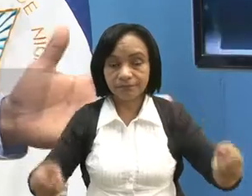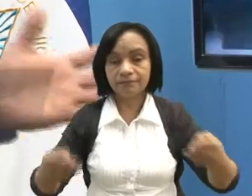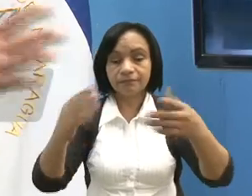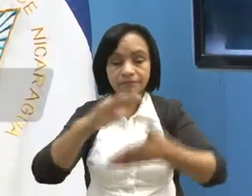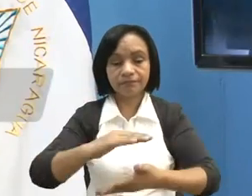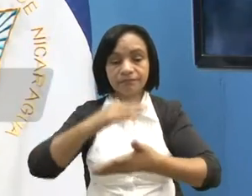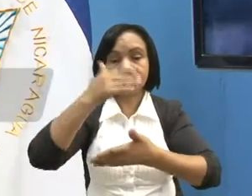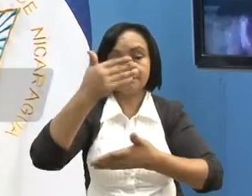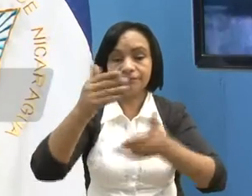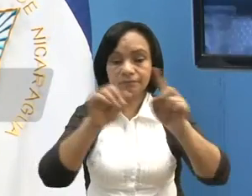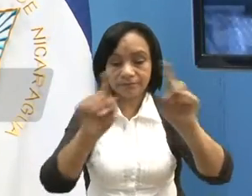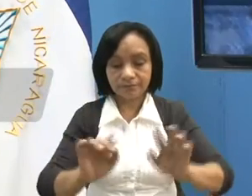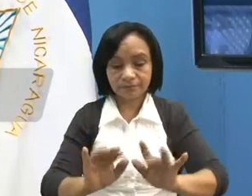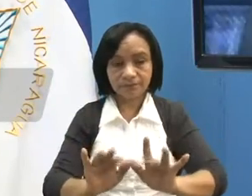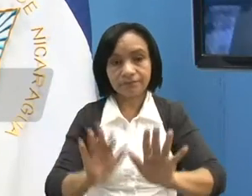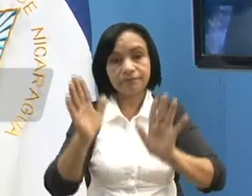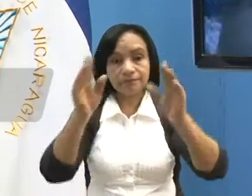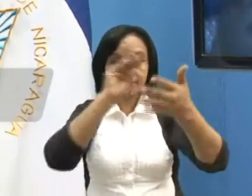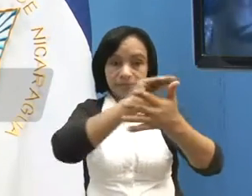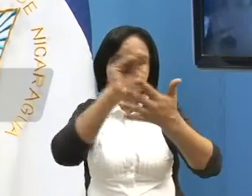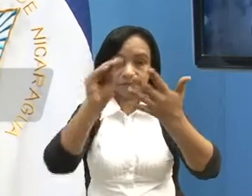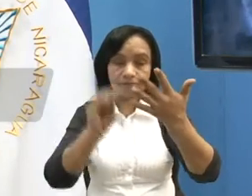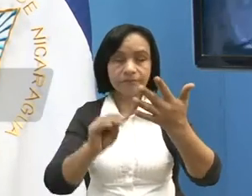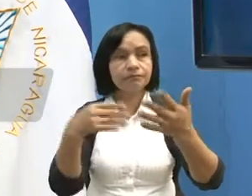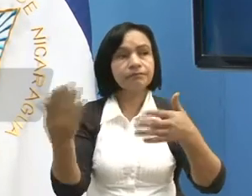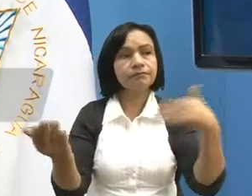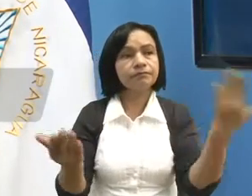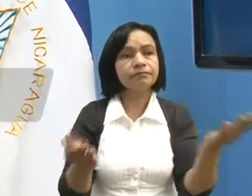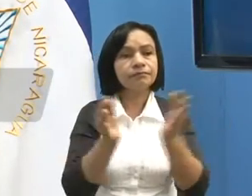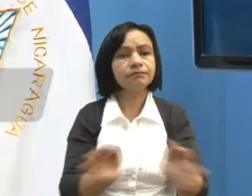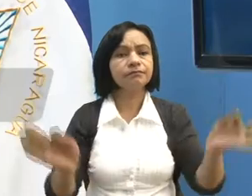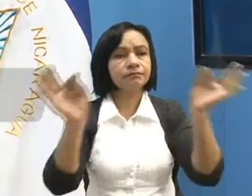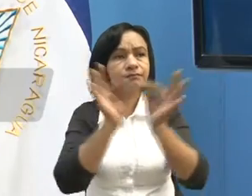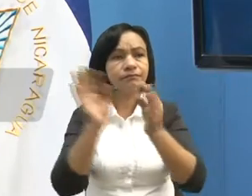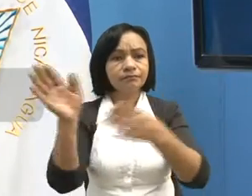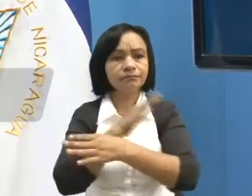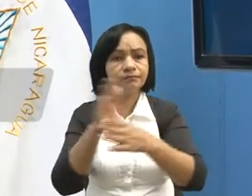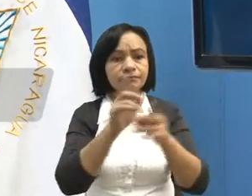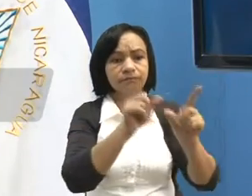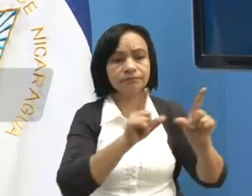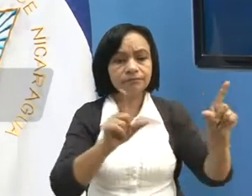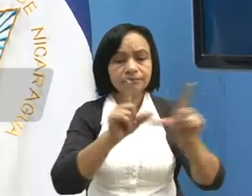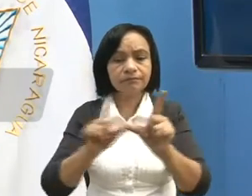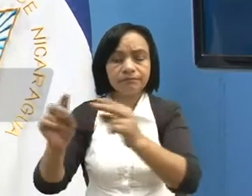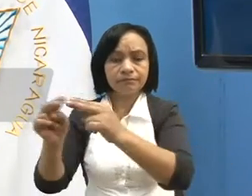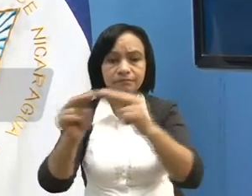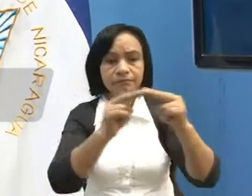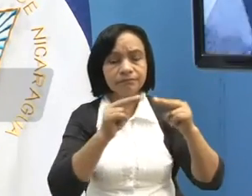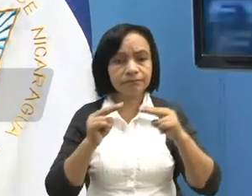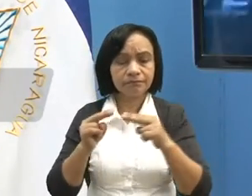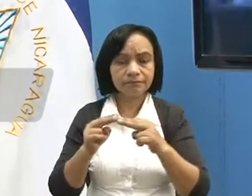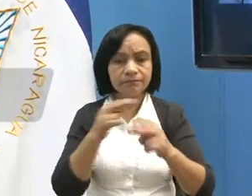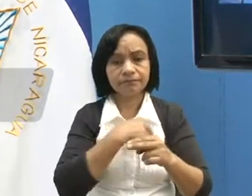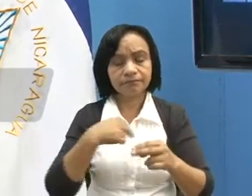digital, construcción de infraestructura, bueno, pedagógica. ¿Cuán importante todos estos espacios que nosotros vemos cómo convergen ahora en